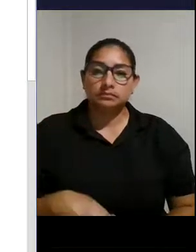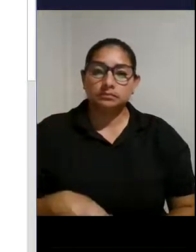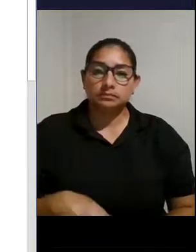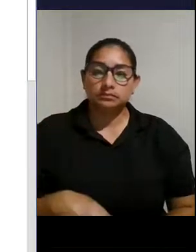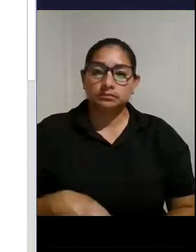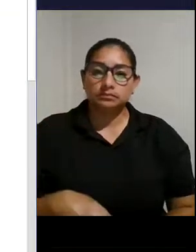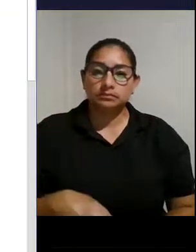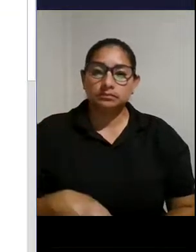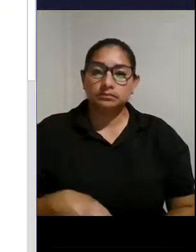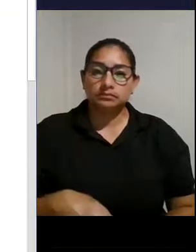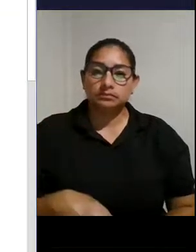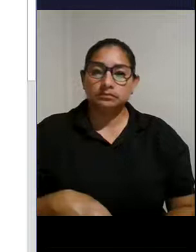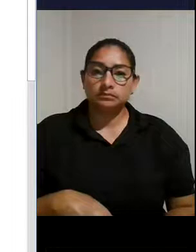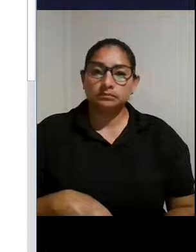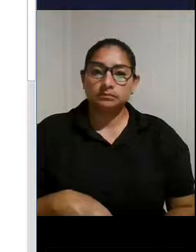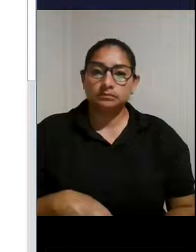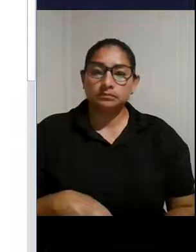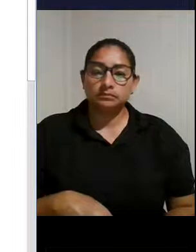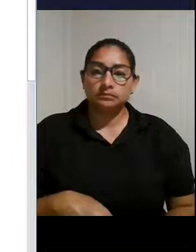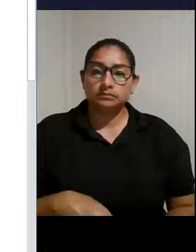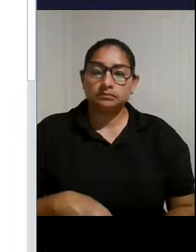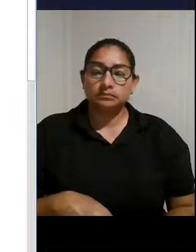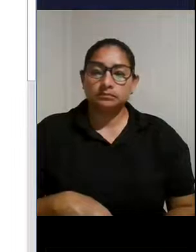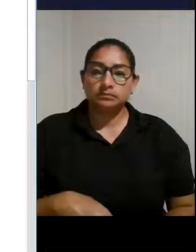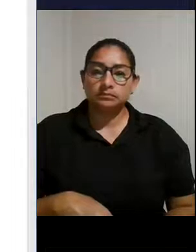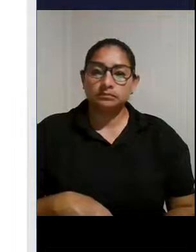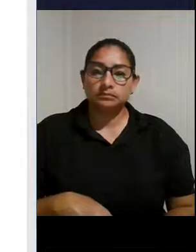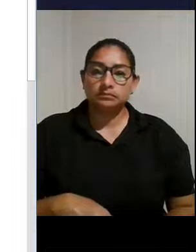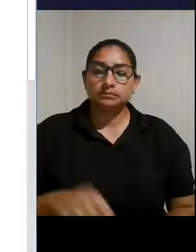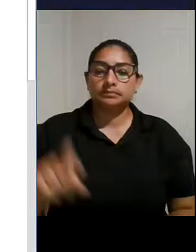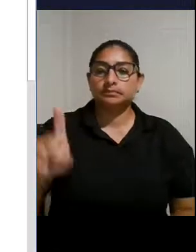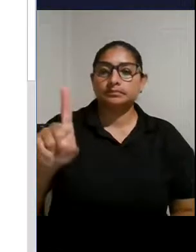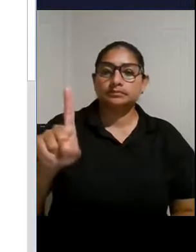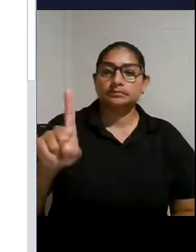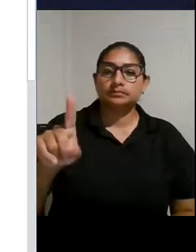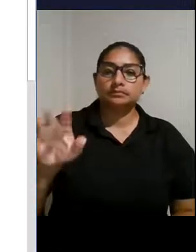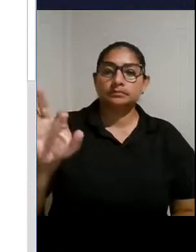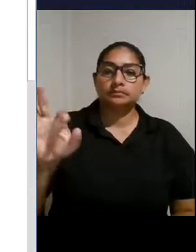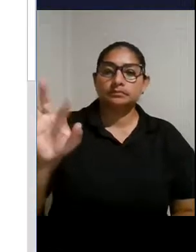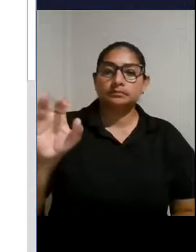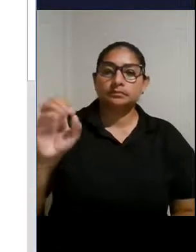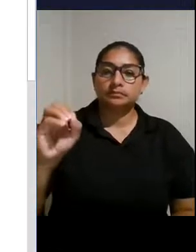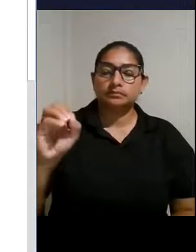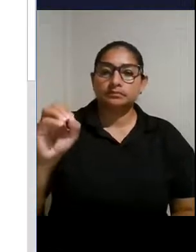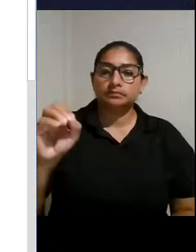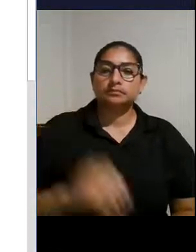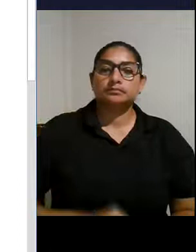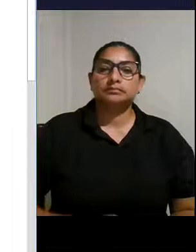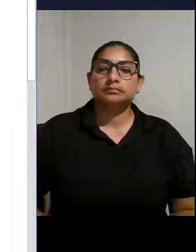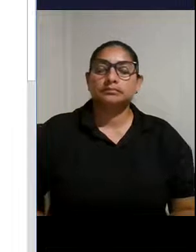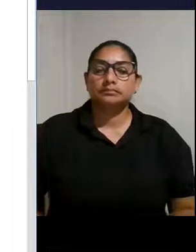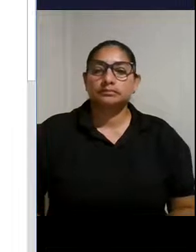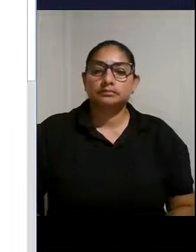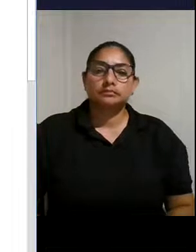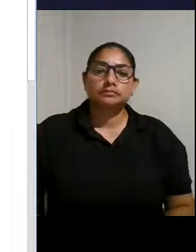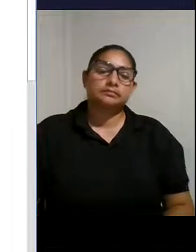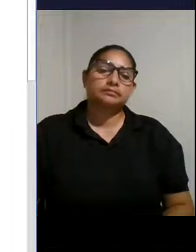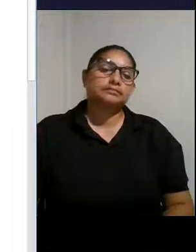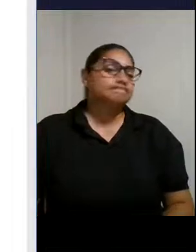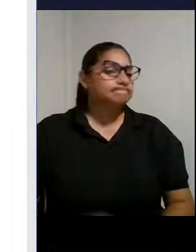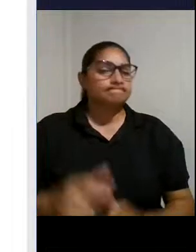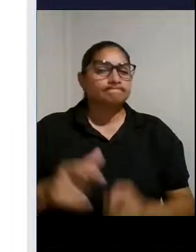Es 3 por 30 sería 90 más 100 sería 190. Entonces, lo que